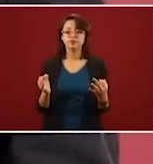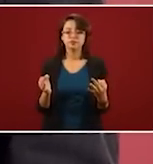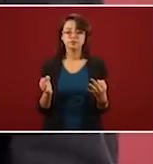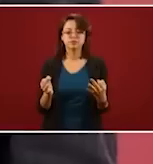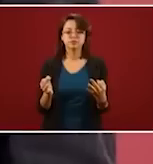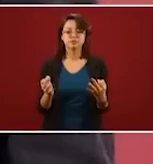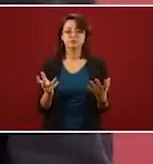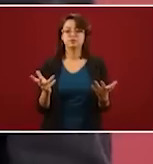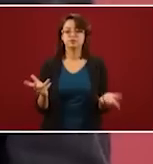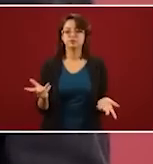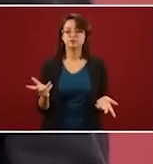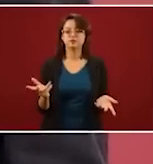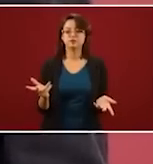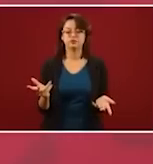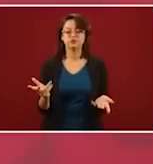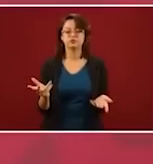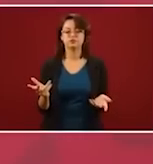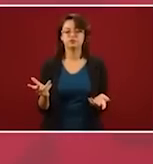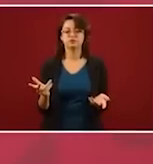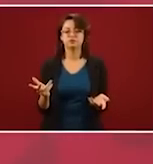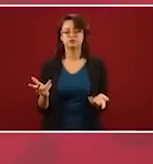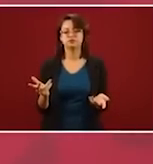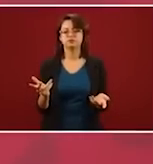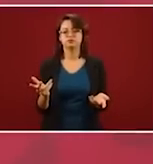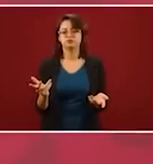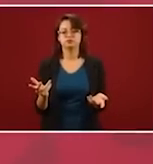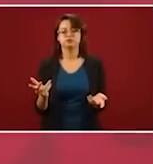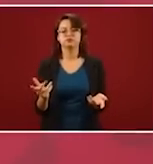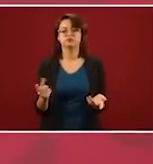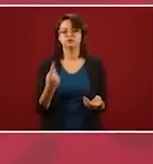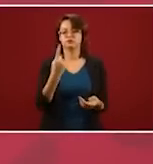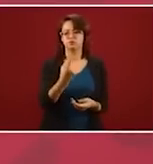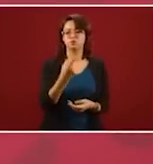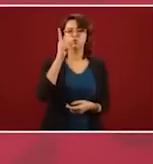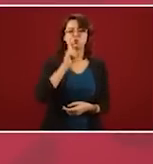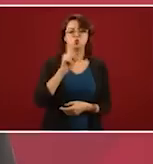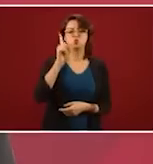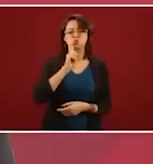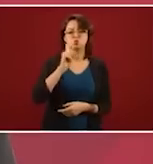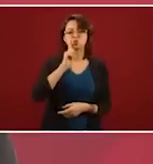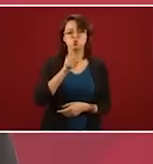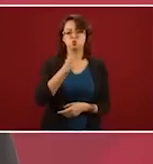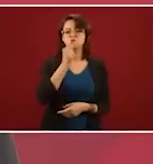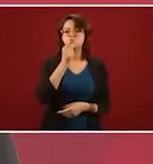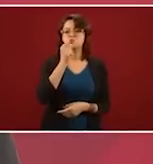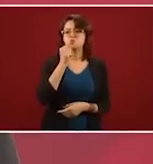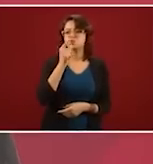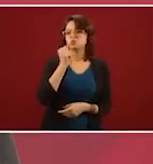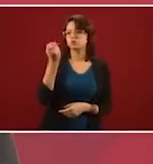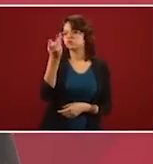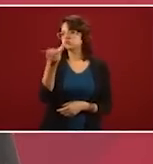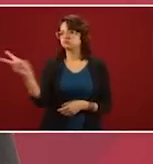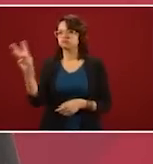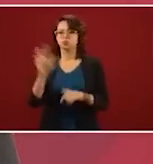se agredió a una mujer policía.